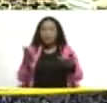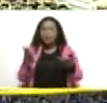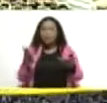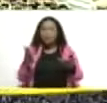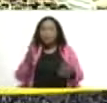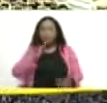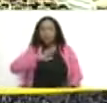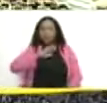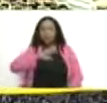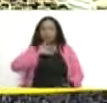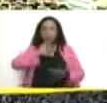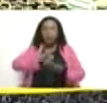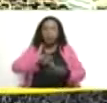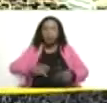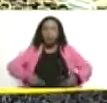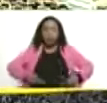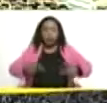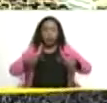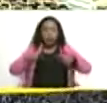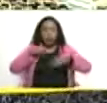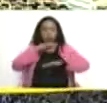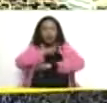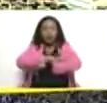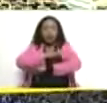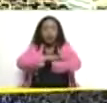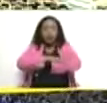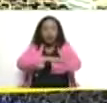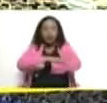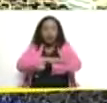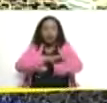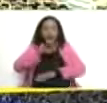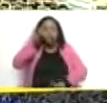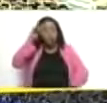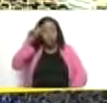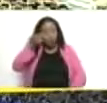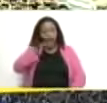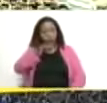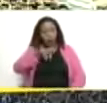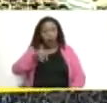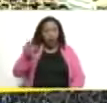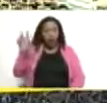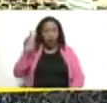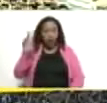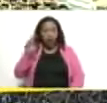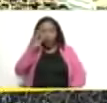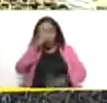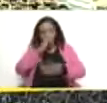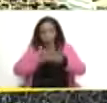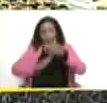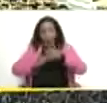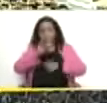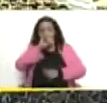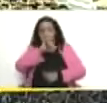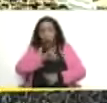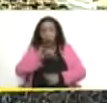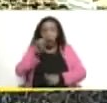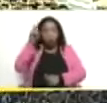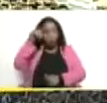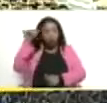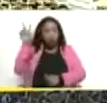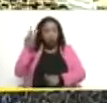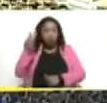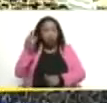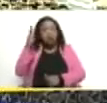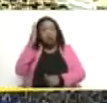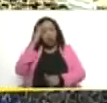nuestro centro de vida, nuestro centro de acción, nuestro pueblo. Nuestro noble, heroico y amado pueblo de Venezuela, que